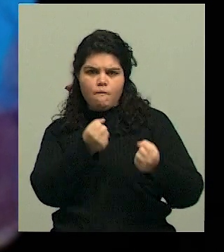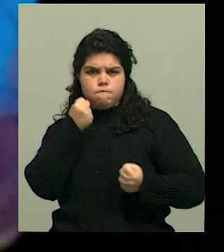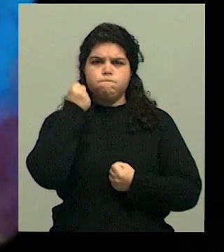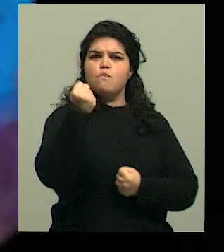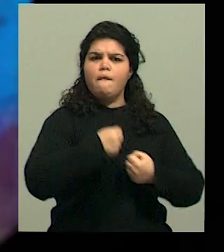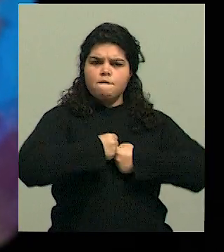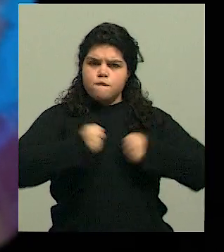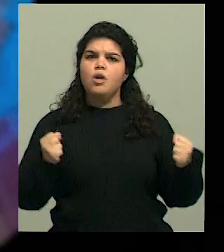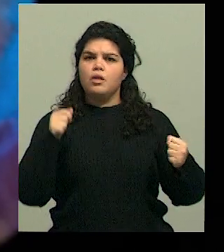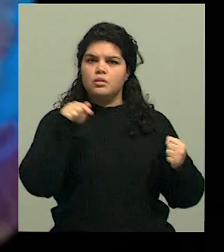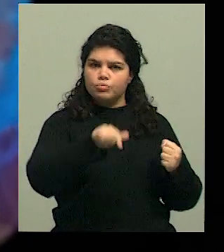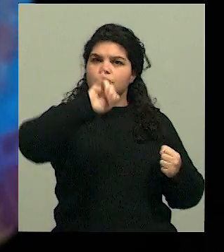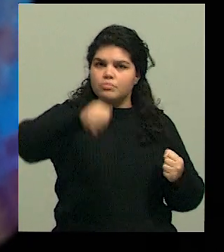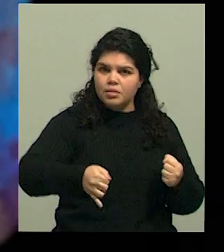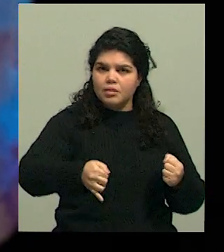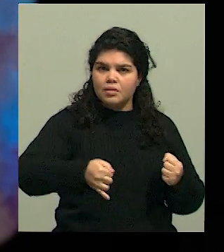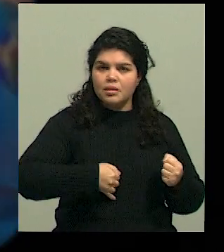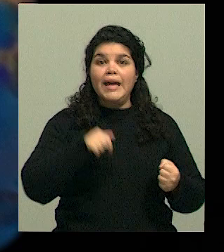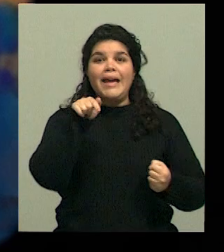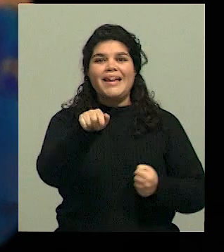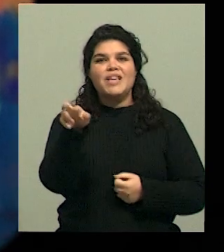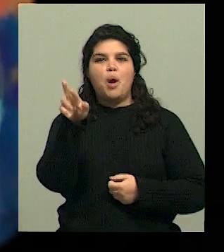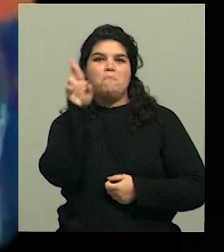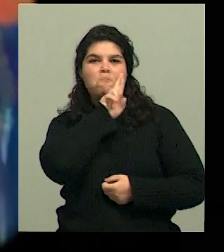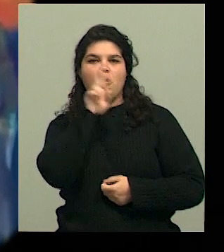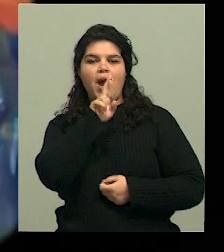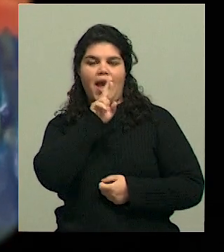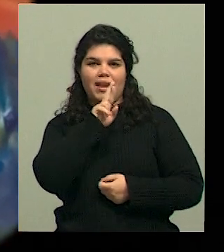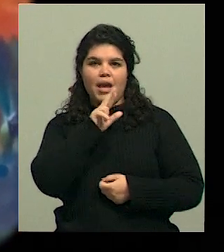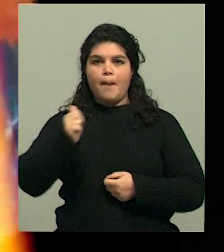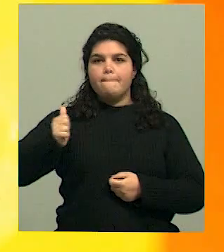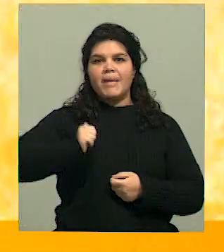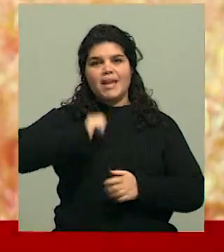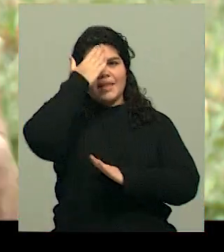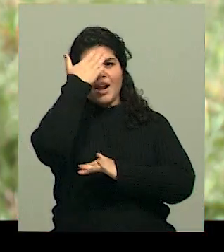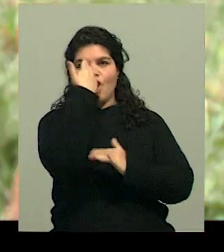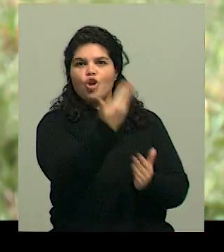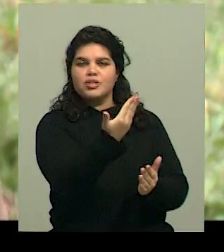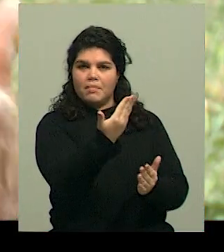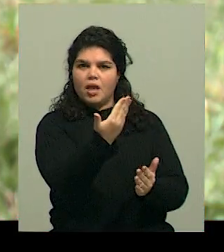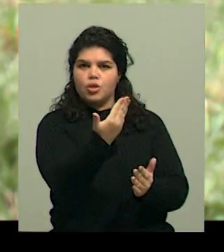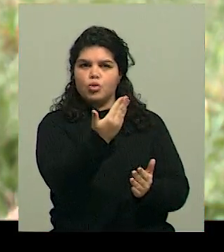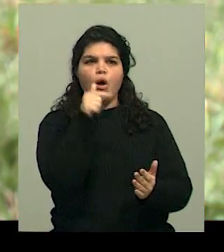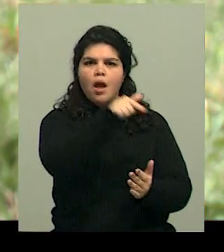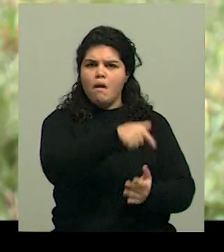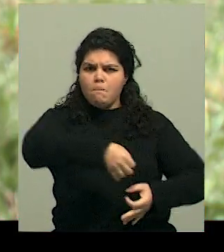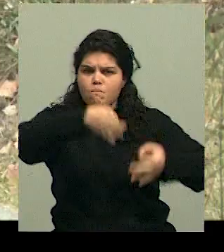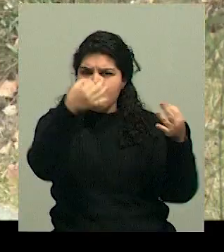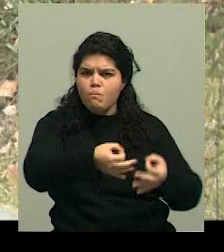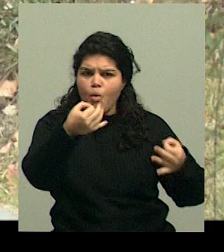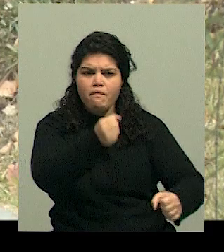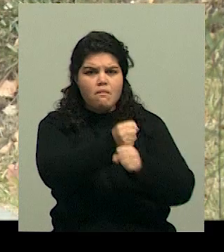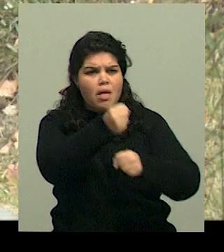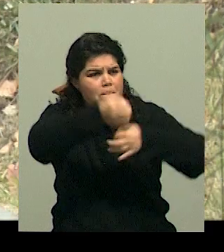luego María Remedios del Valle va a recibir una graduación militar por su destacada actuación. Es más, Belgrano la destaca.